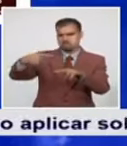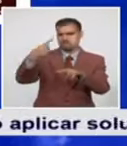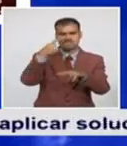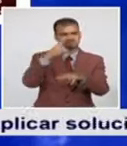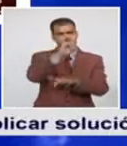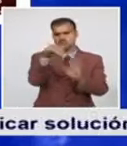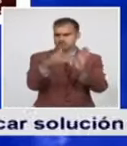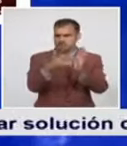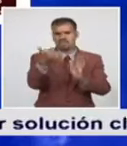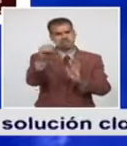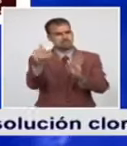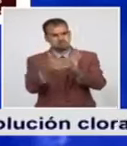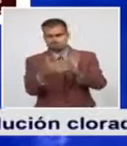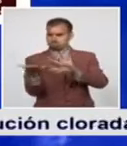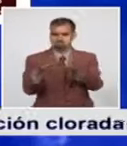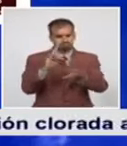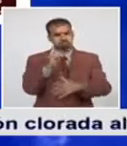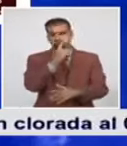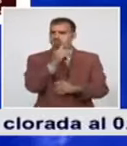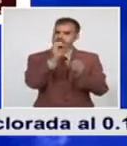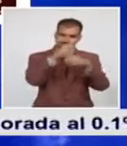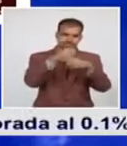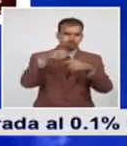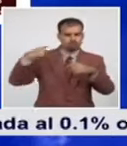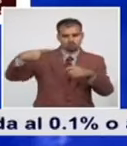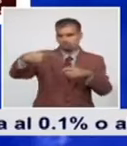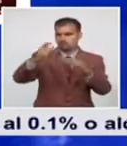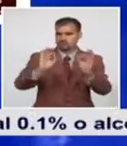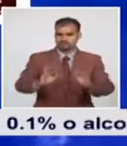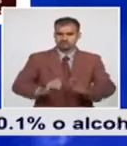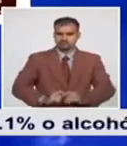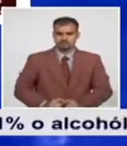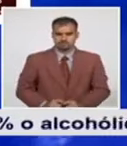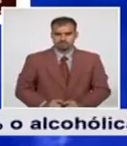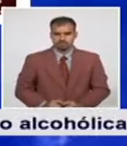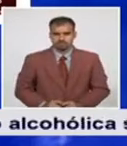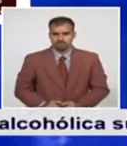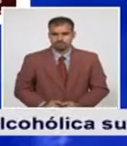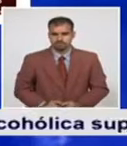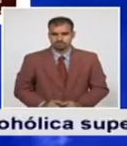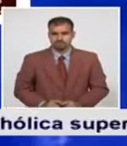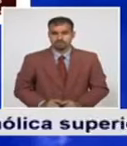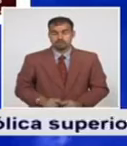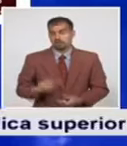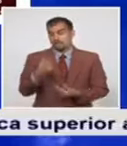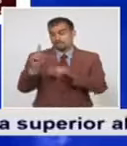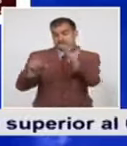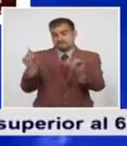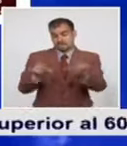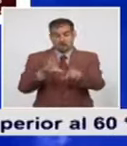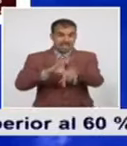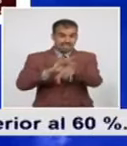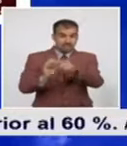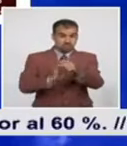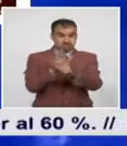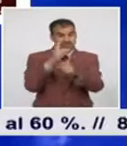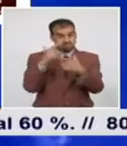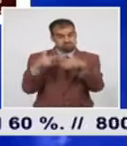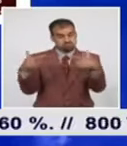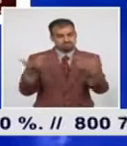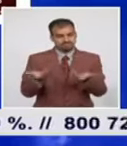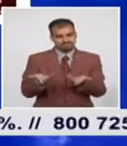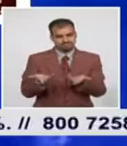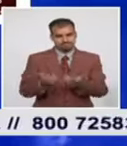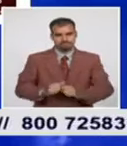10.000, porque realmente el número de casos que hay que estudiar es elevado. Santiago en segundo lugar con